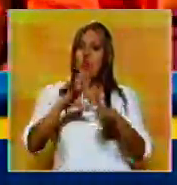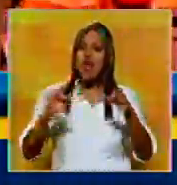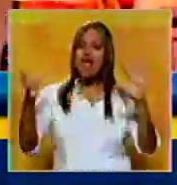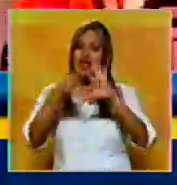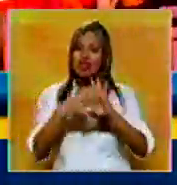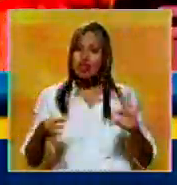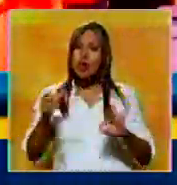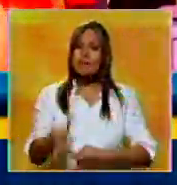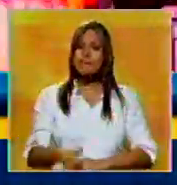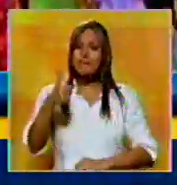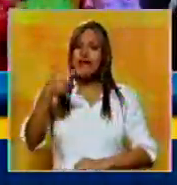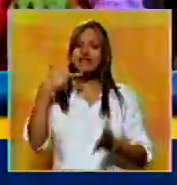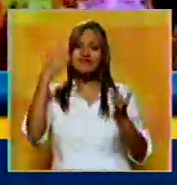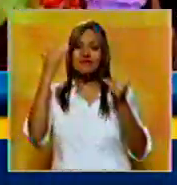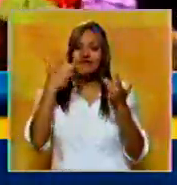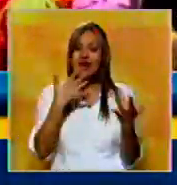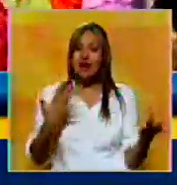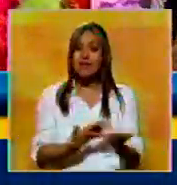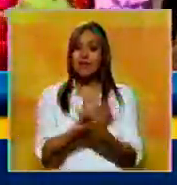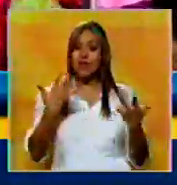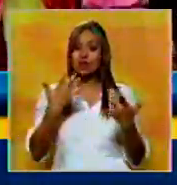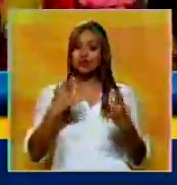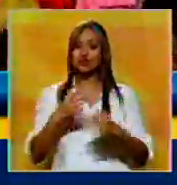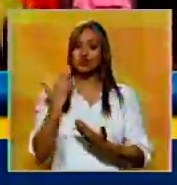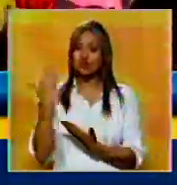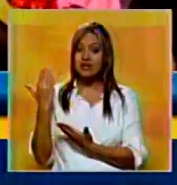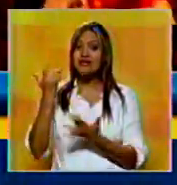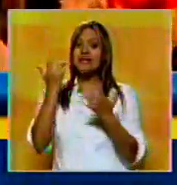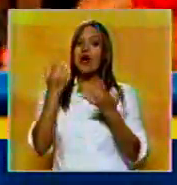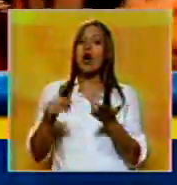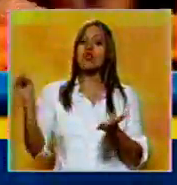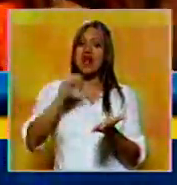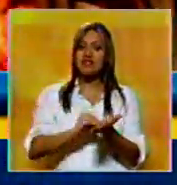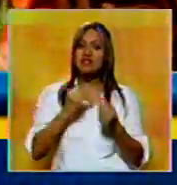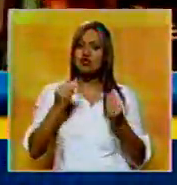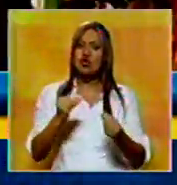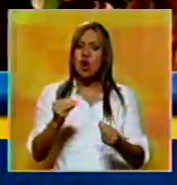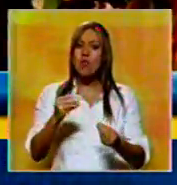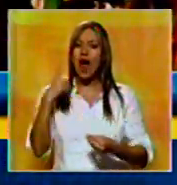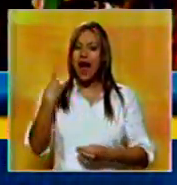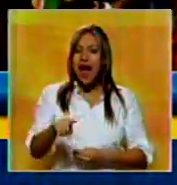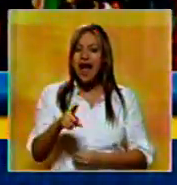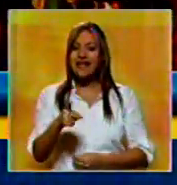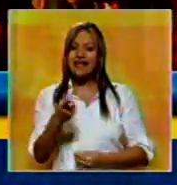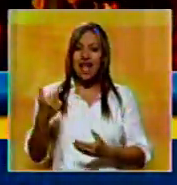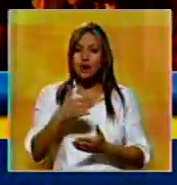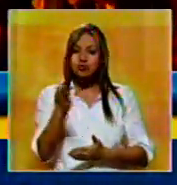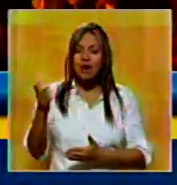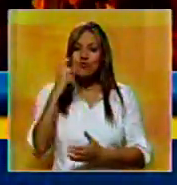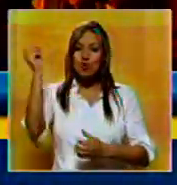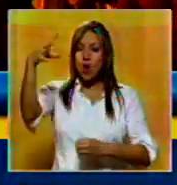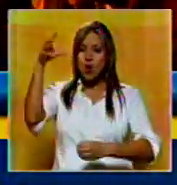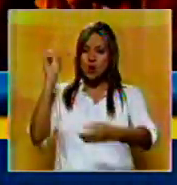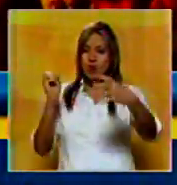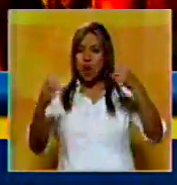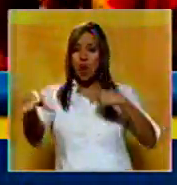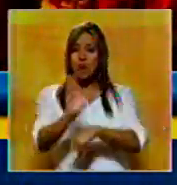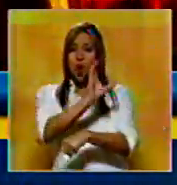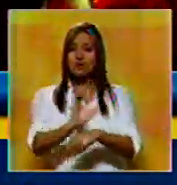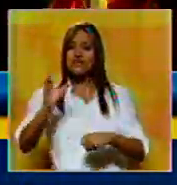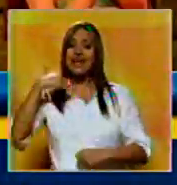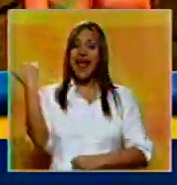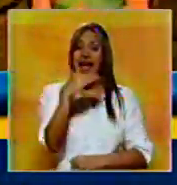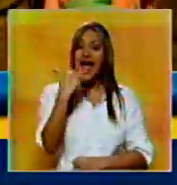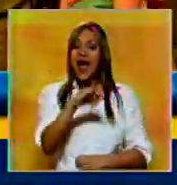hadas más célebres de todos los tiempos, donde se revivirá el encanto de una aventura con efectos especiales, música y